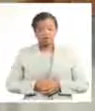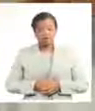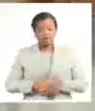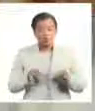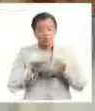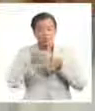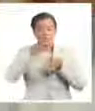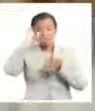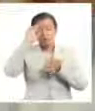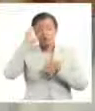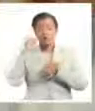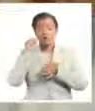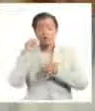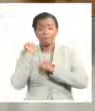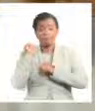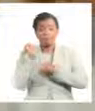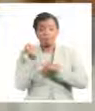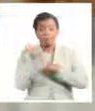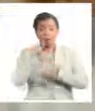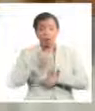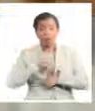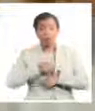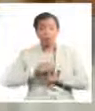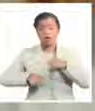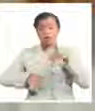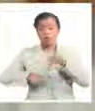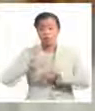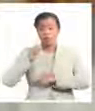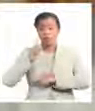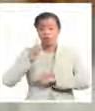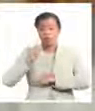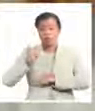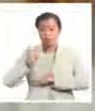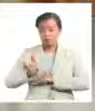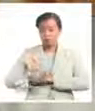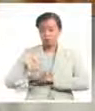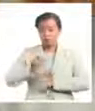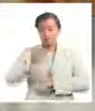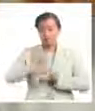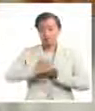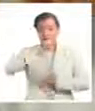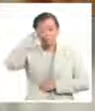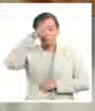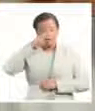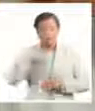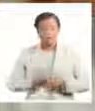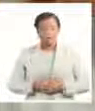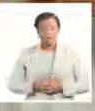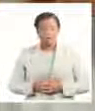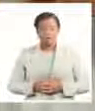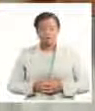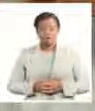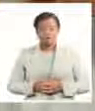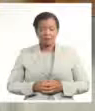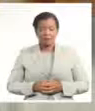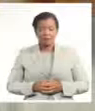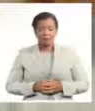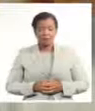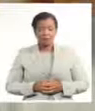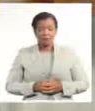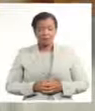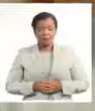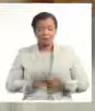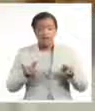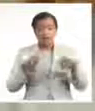a su similar de Puerto Rico en la copa Panamericana norteca final en México el choque de baloncesto al igual que ayer